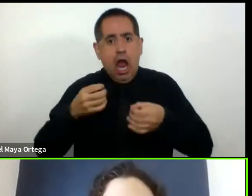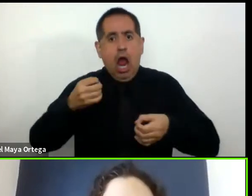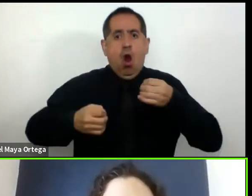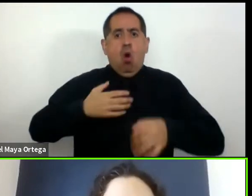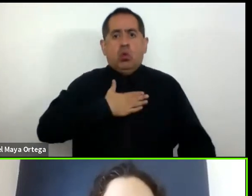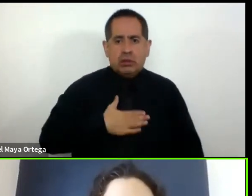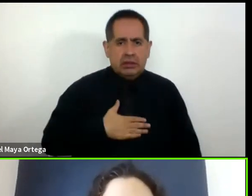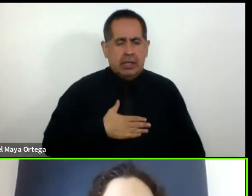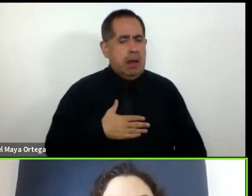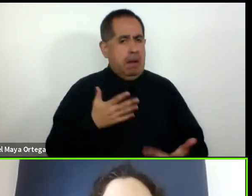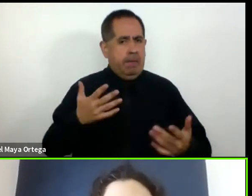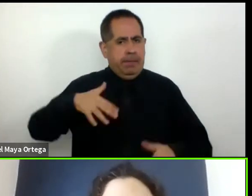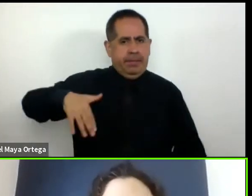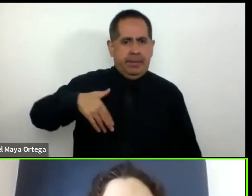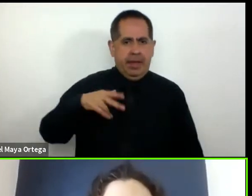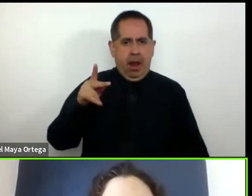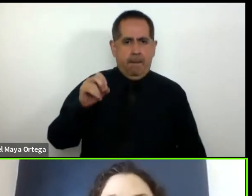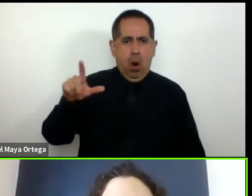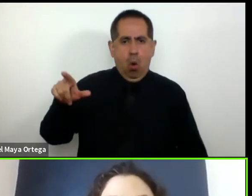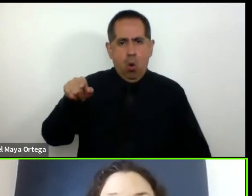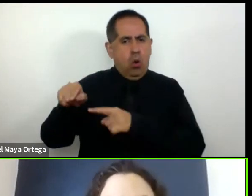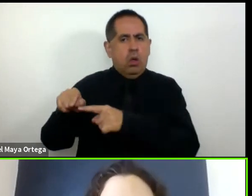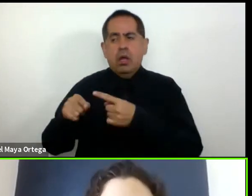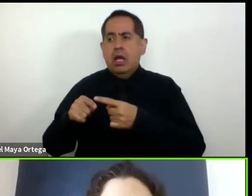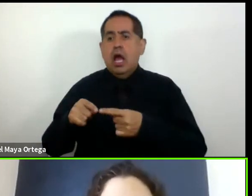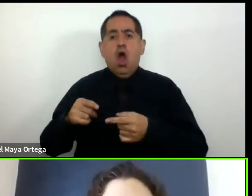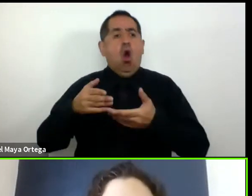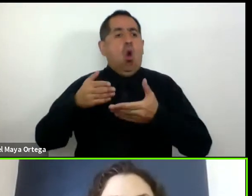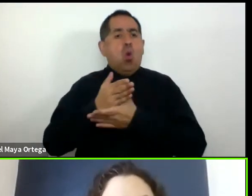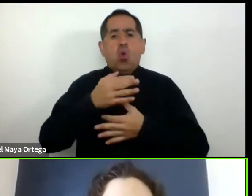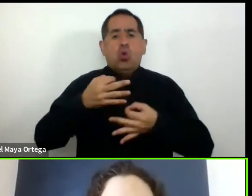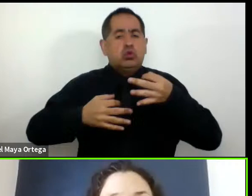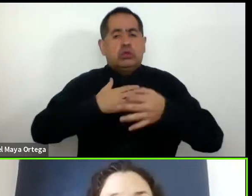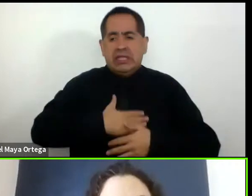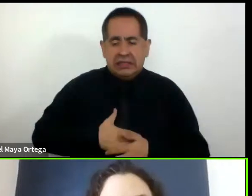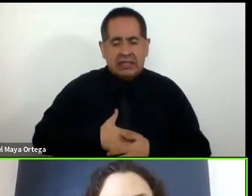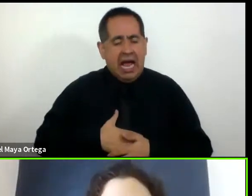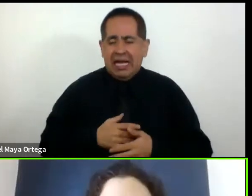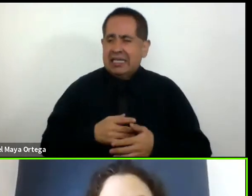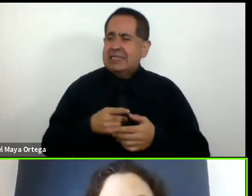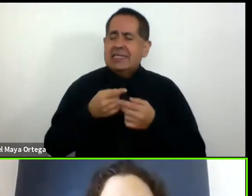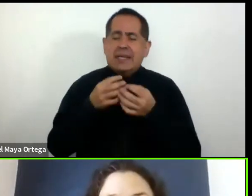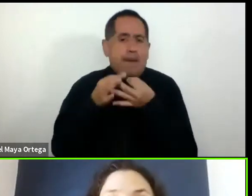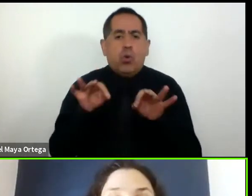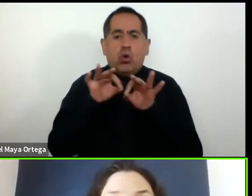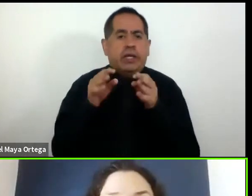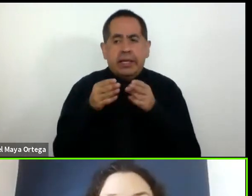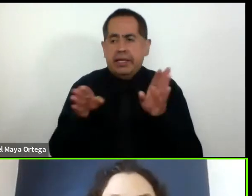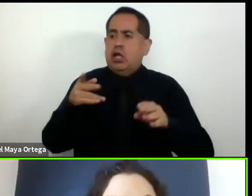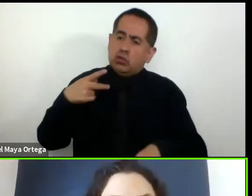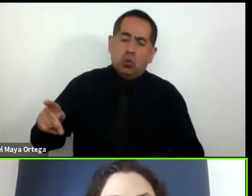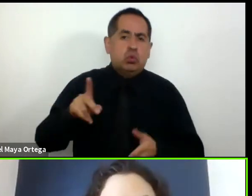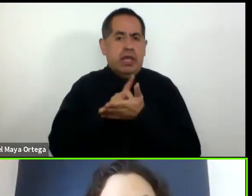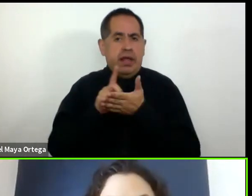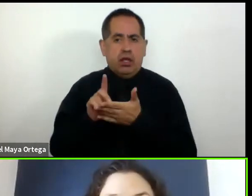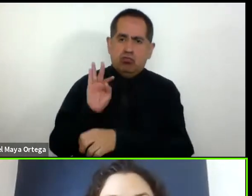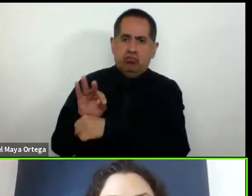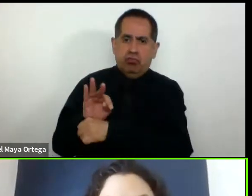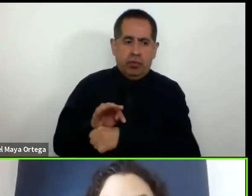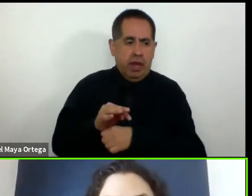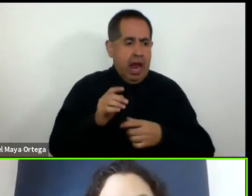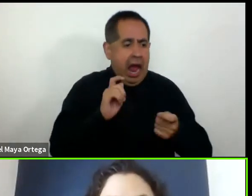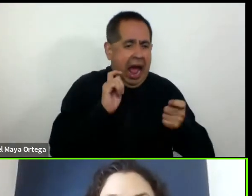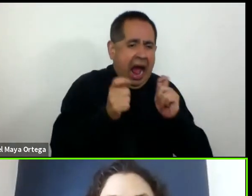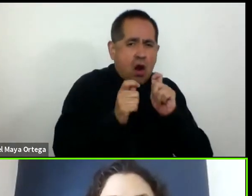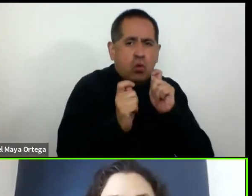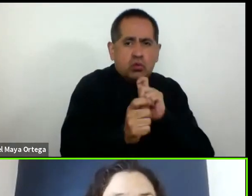como ha señalado Paula, y el acceso a la justicia es tan relevante y constituye la llave para el ejercicio de otros derechos que los ajustes y las